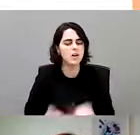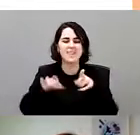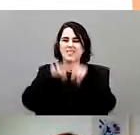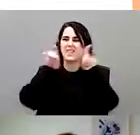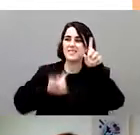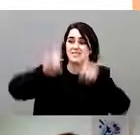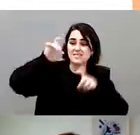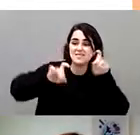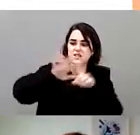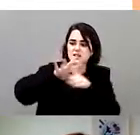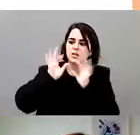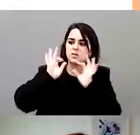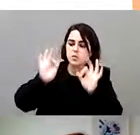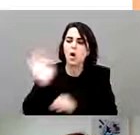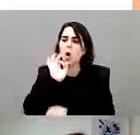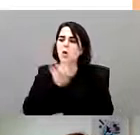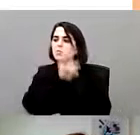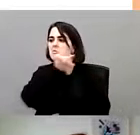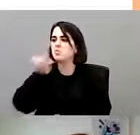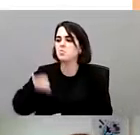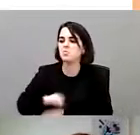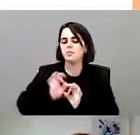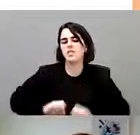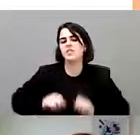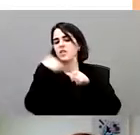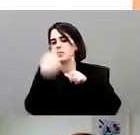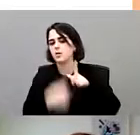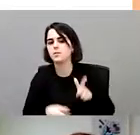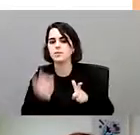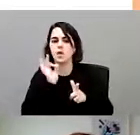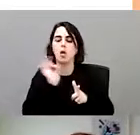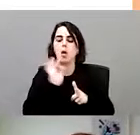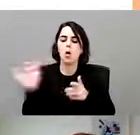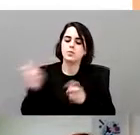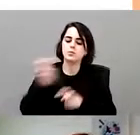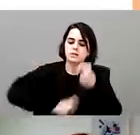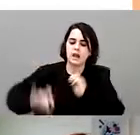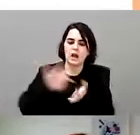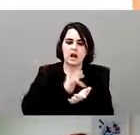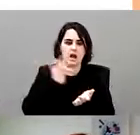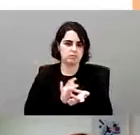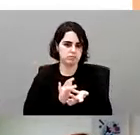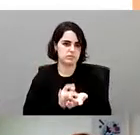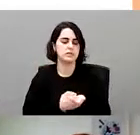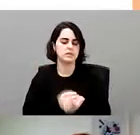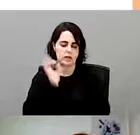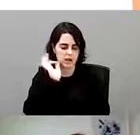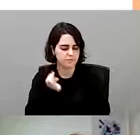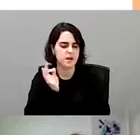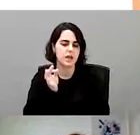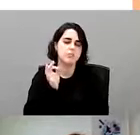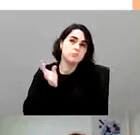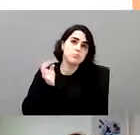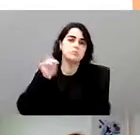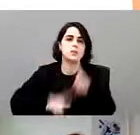momento determinado, como te señale el pictograma, como lo busque con la tablet. Sí que es verdad que depende en